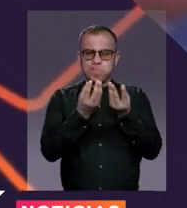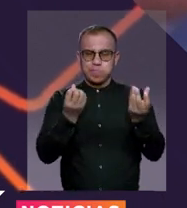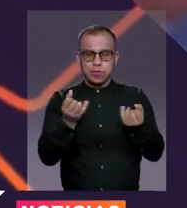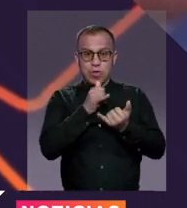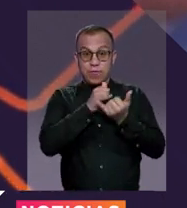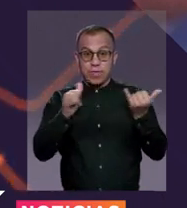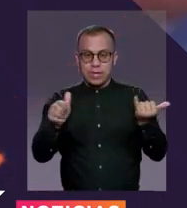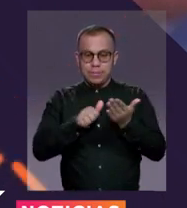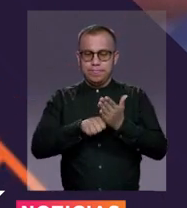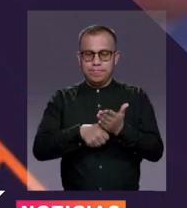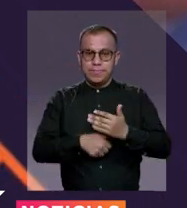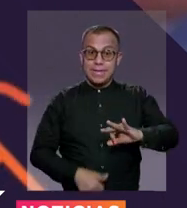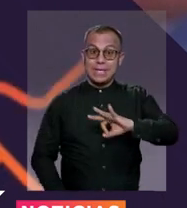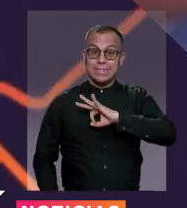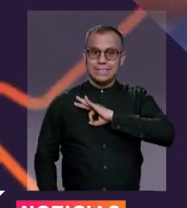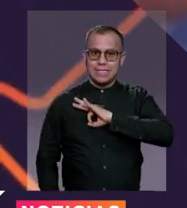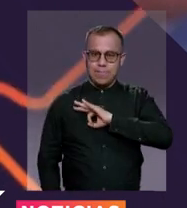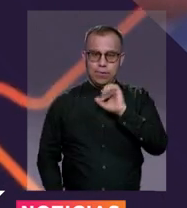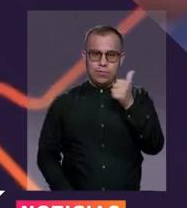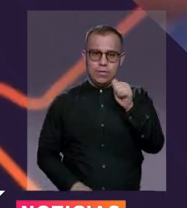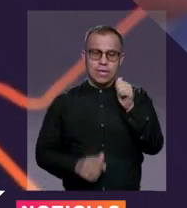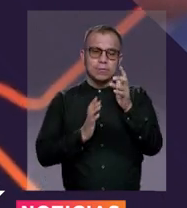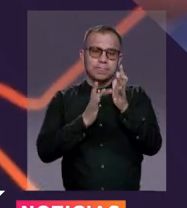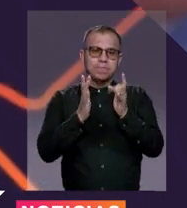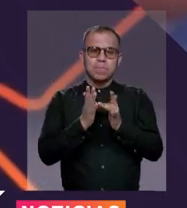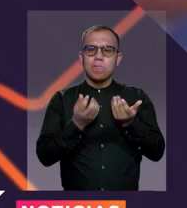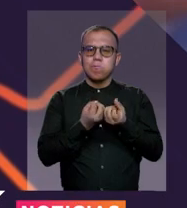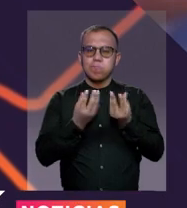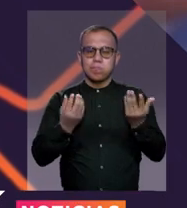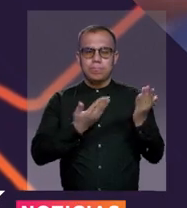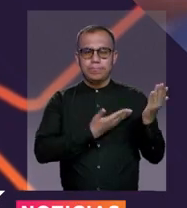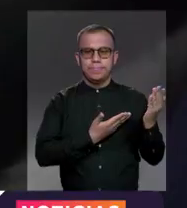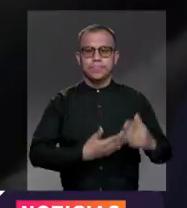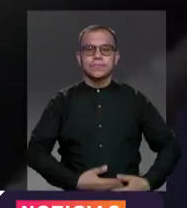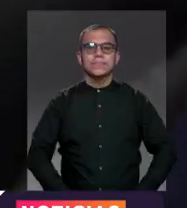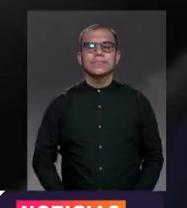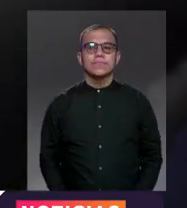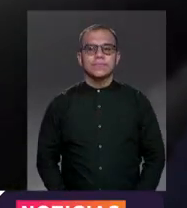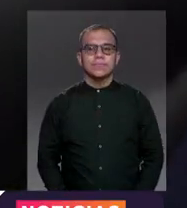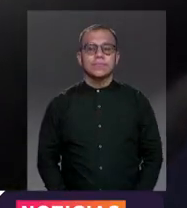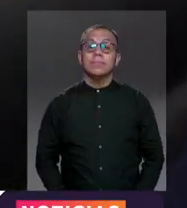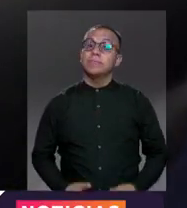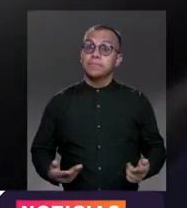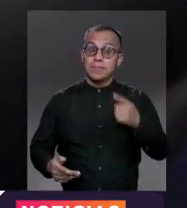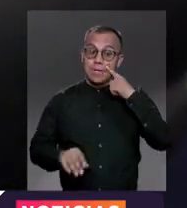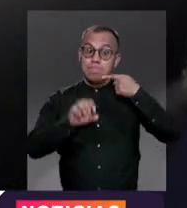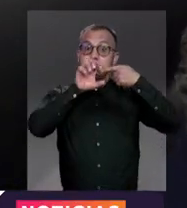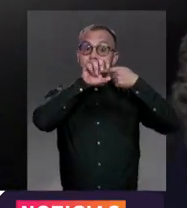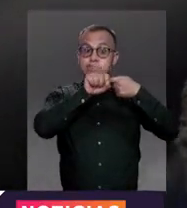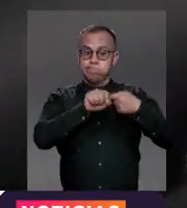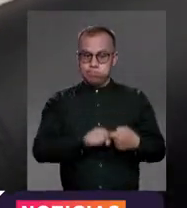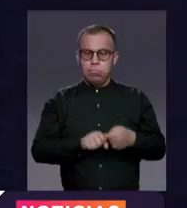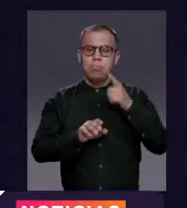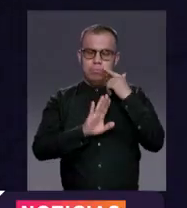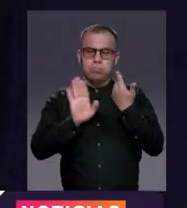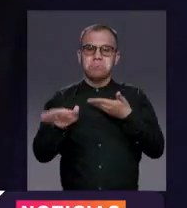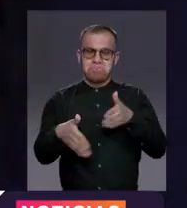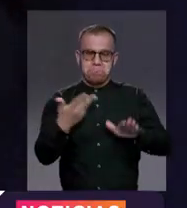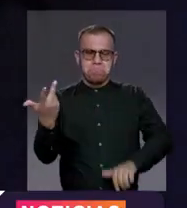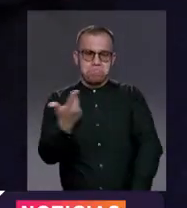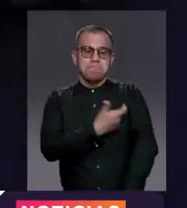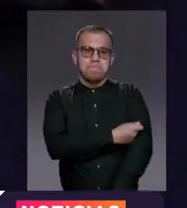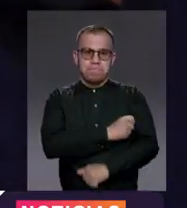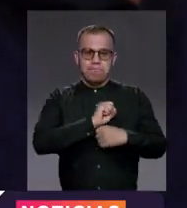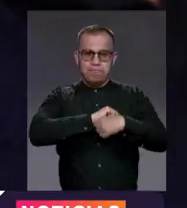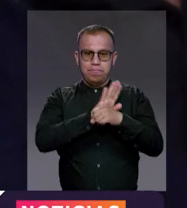y 8. Y el sábado 10 de abril los documentos terminados en 7 y 9. Las personas con agendamiento para la vacunación contra el